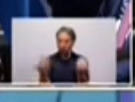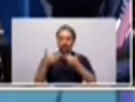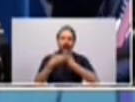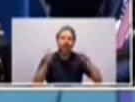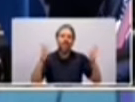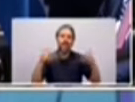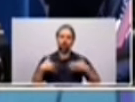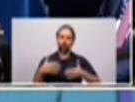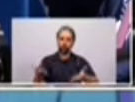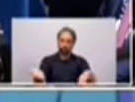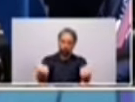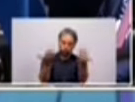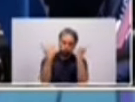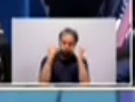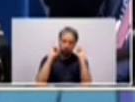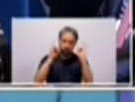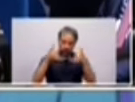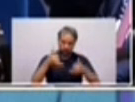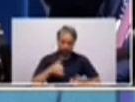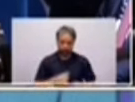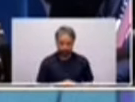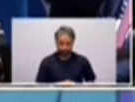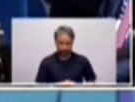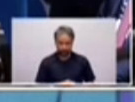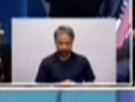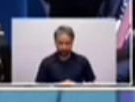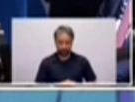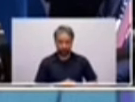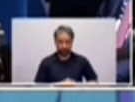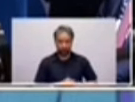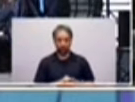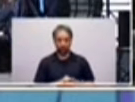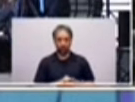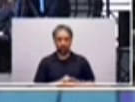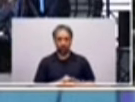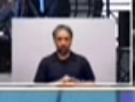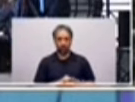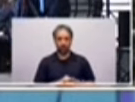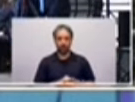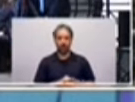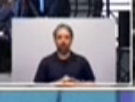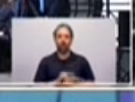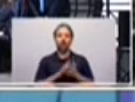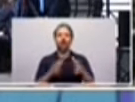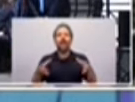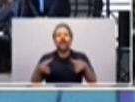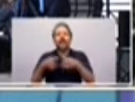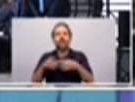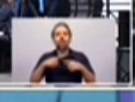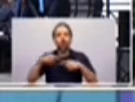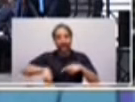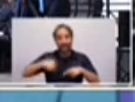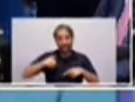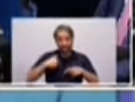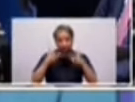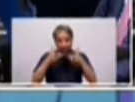nada favorable de este gobierno, precisamente por lo que cada uno de ustedes dice todos los días. Entonces digo, yo ya, no, ¿hasta qué punto va a servir